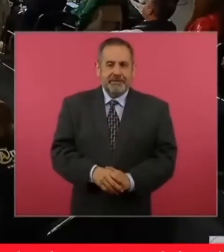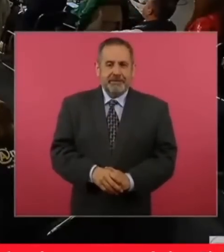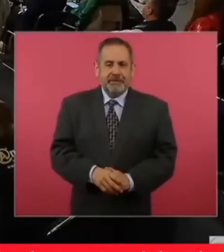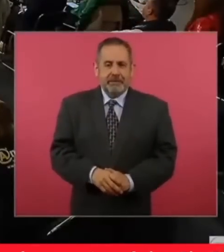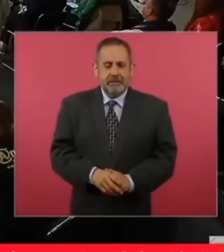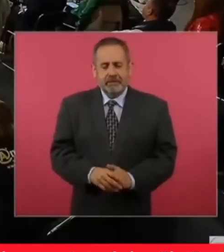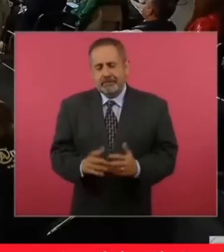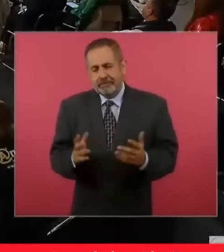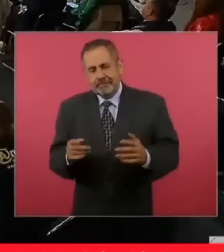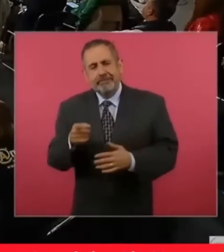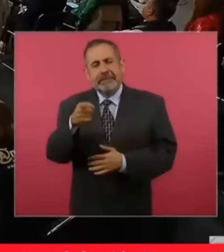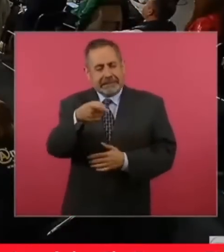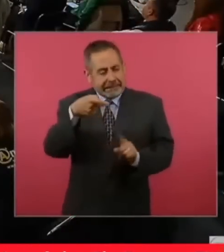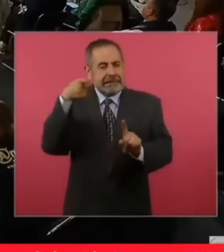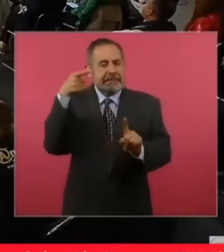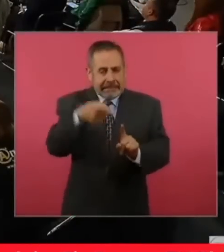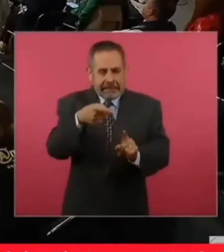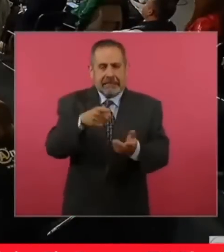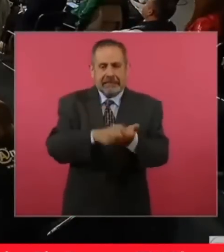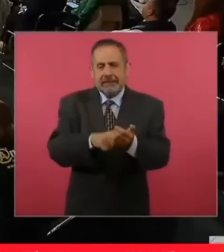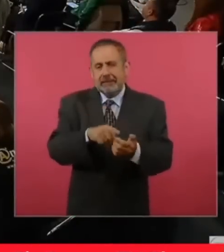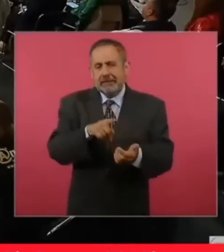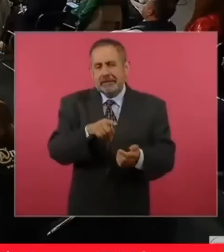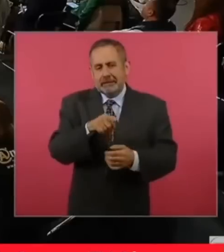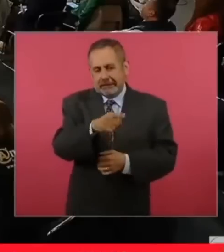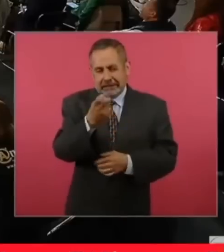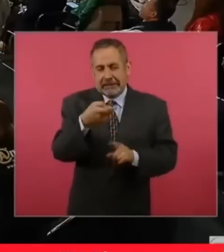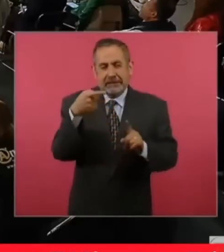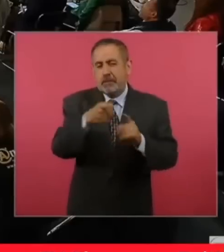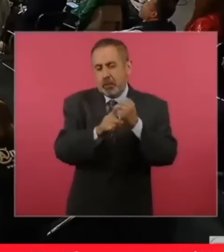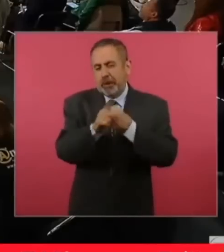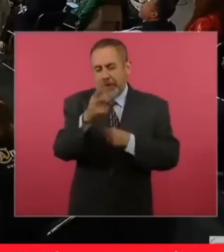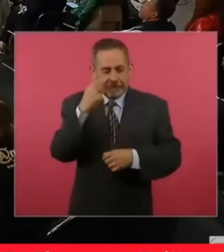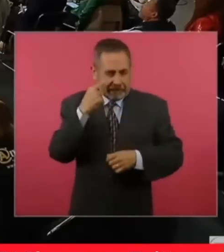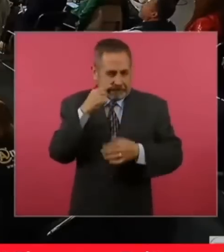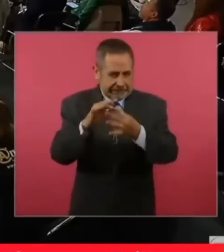Es que eso es el meollo, pues, del asunto.